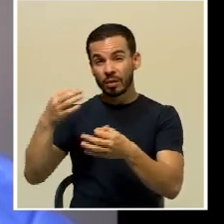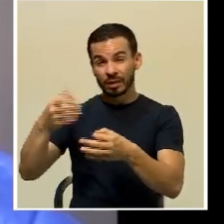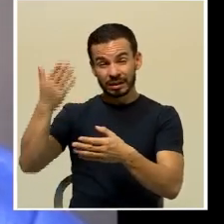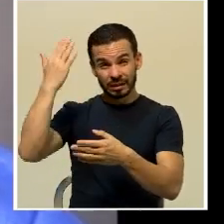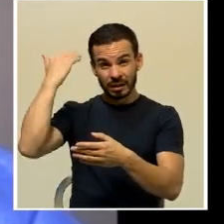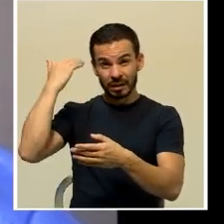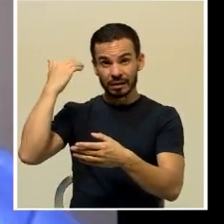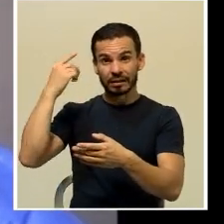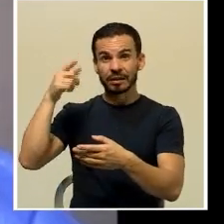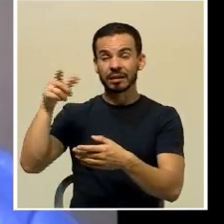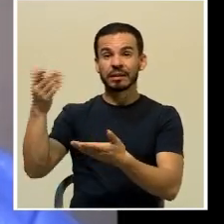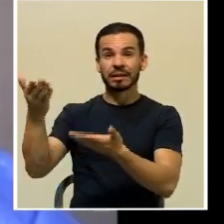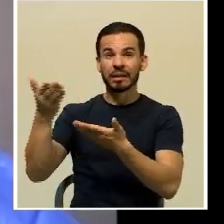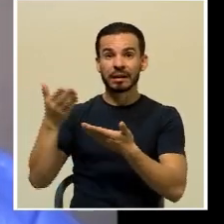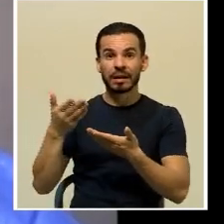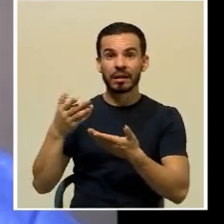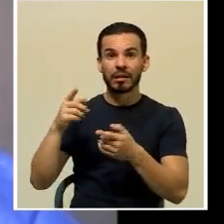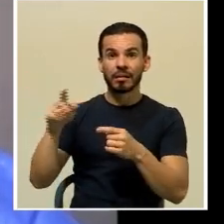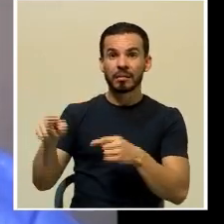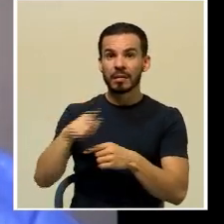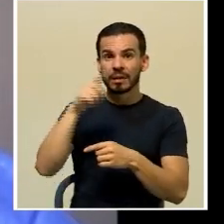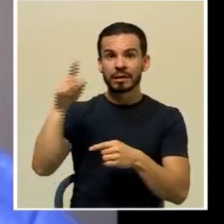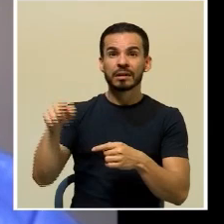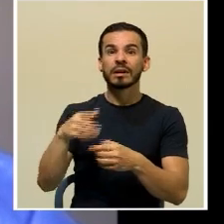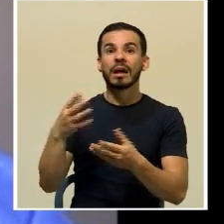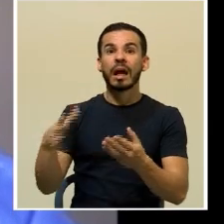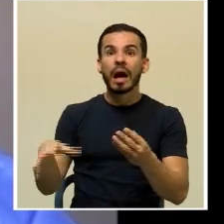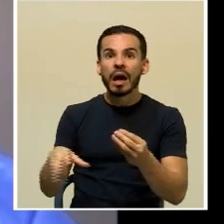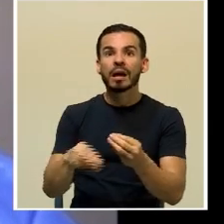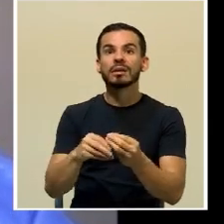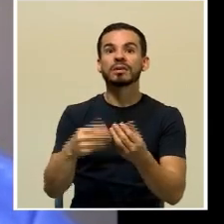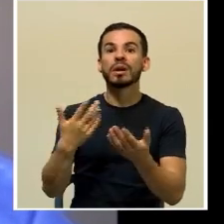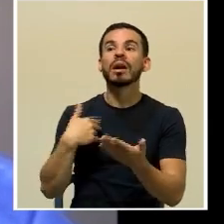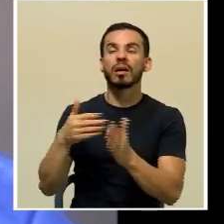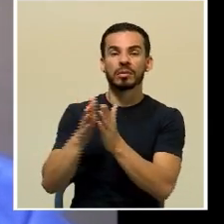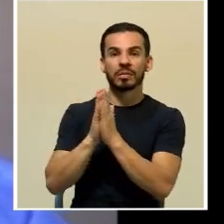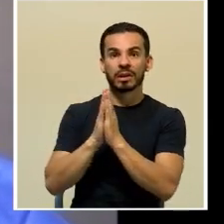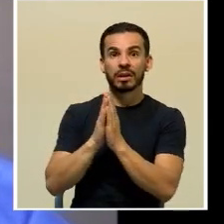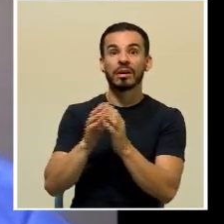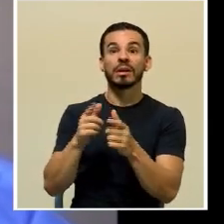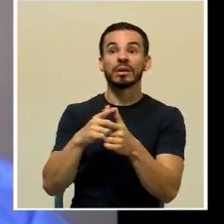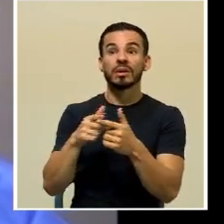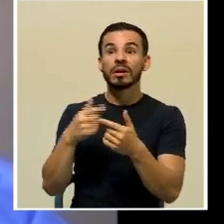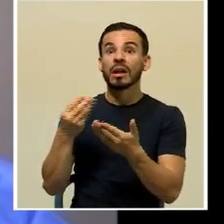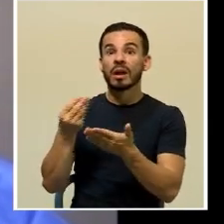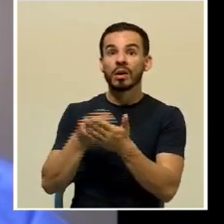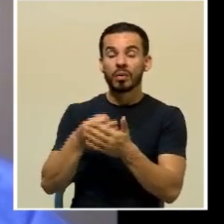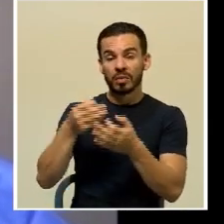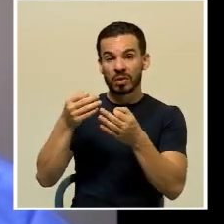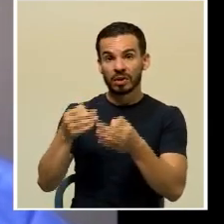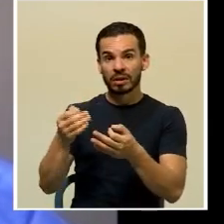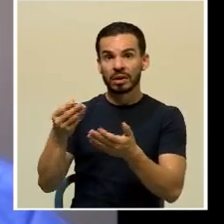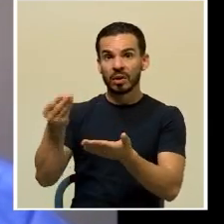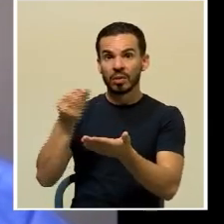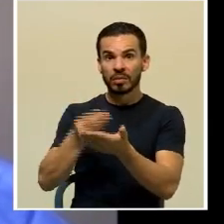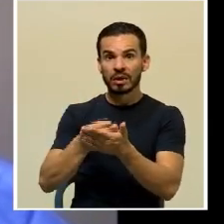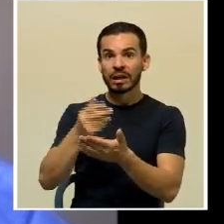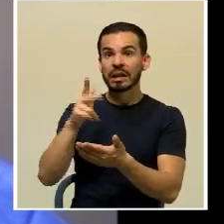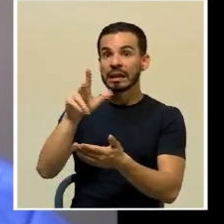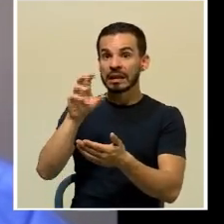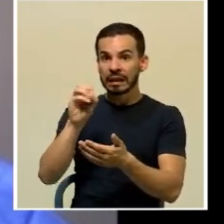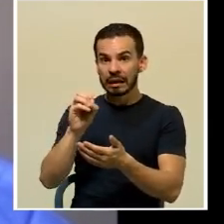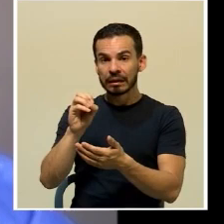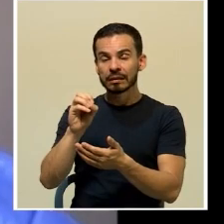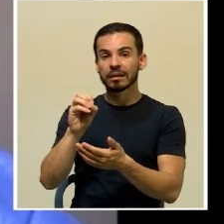original pues trajo ventiladores adicionales a los que se le habían solicitado. Entonces en la compra original se le habían comprado